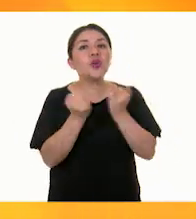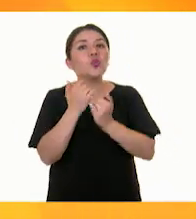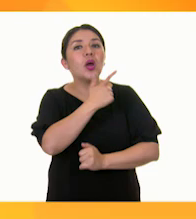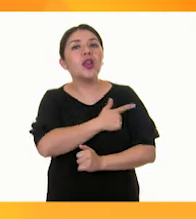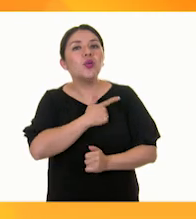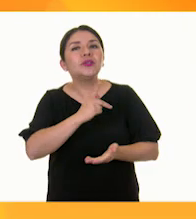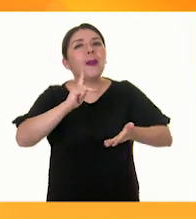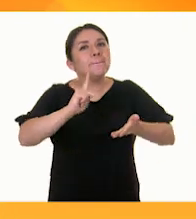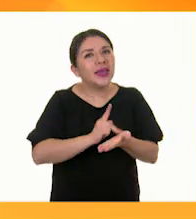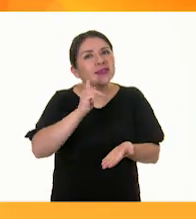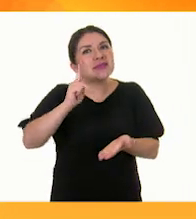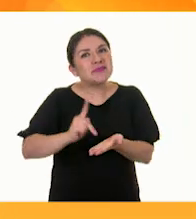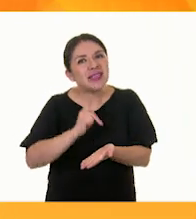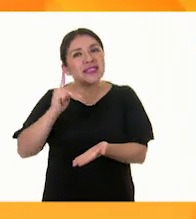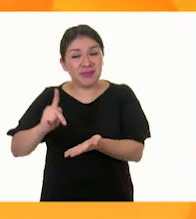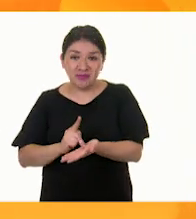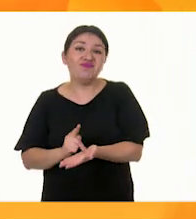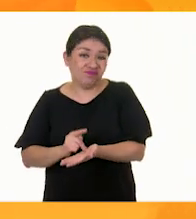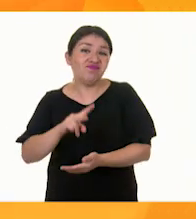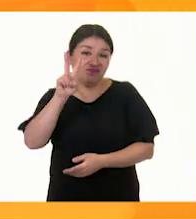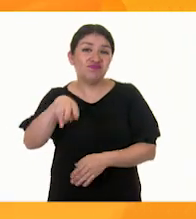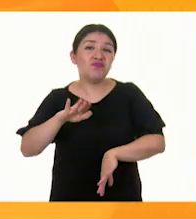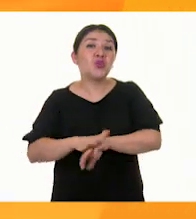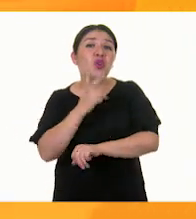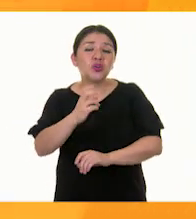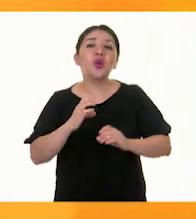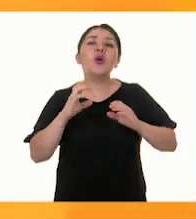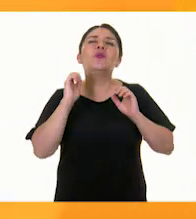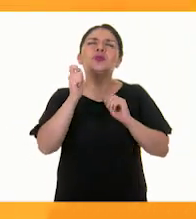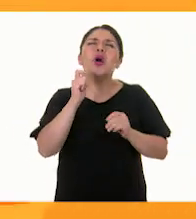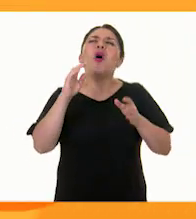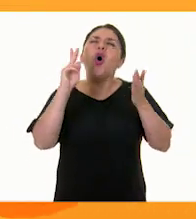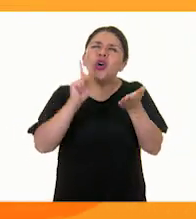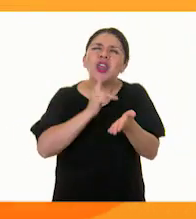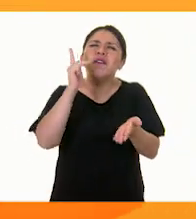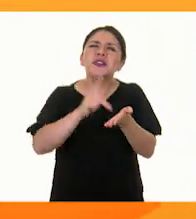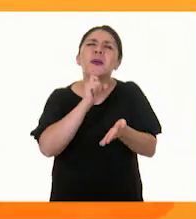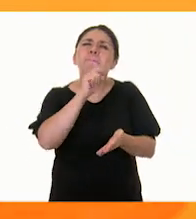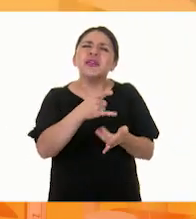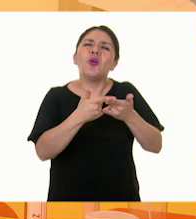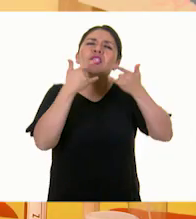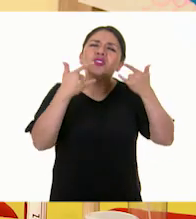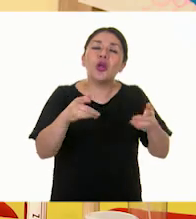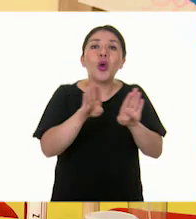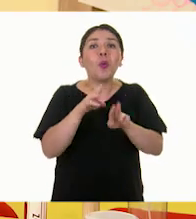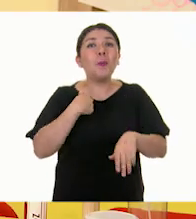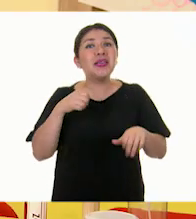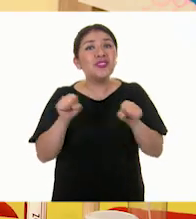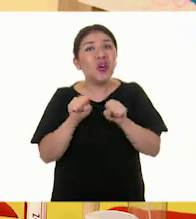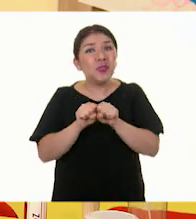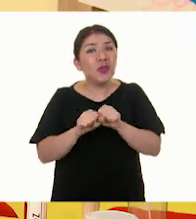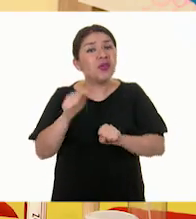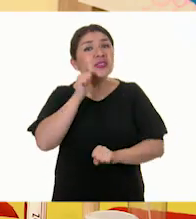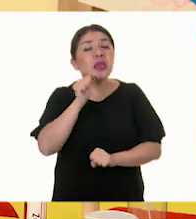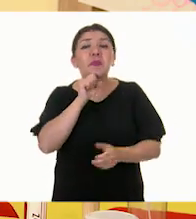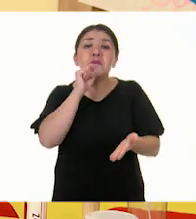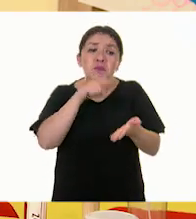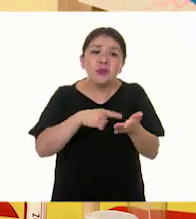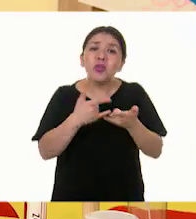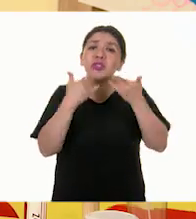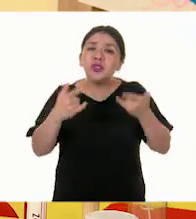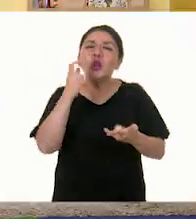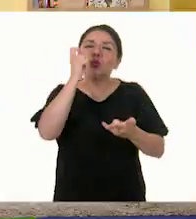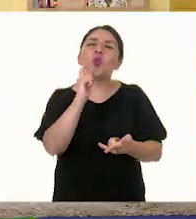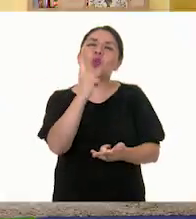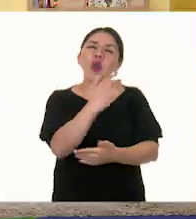las repeticiones. ¡Claro! Por eso piden el mismo cuento una y otra vez, como mi sobrino, que siempre pide el de un